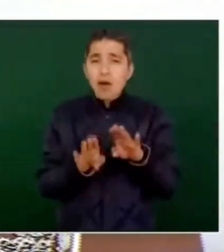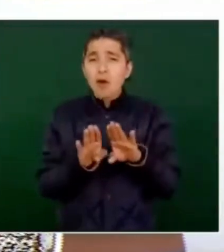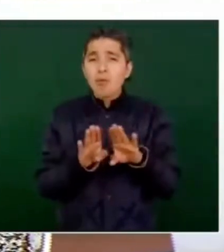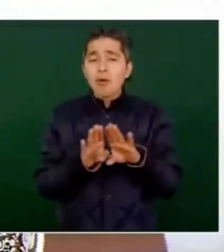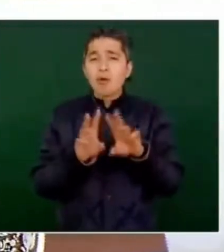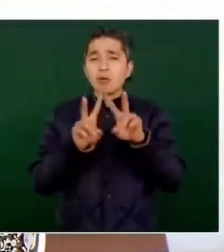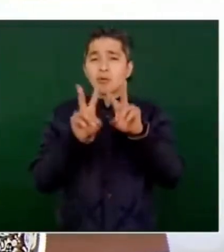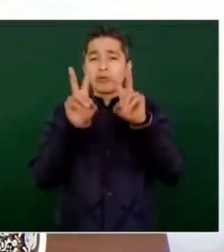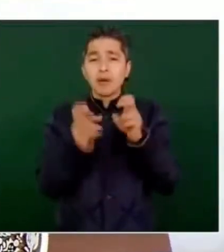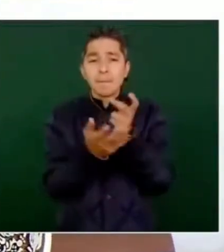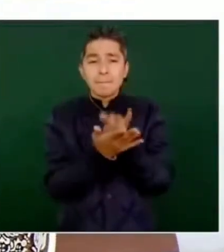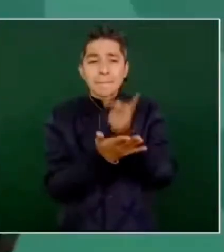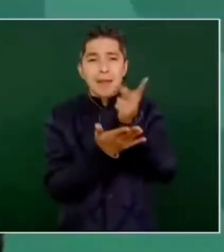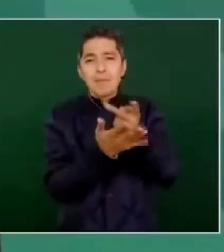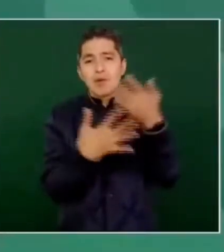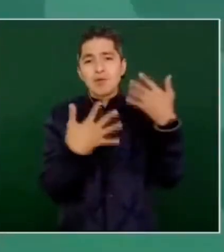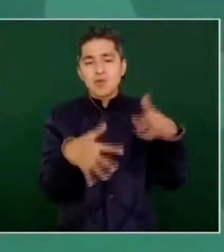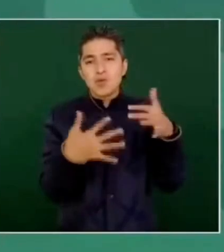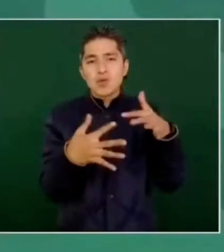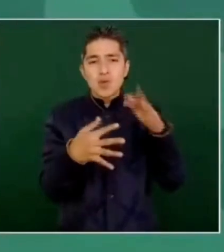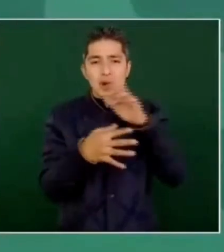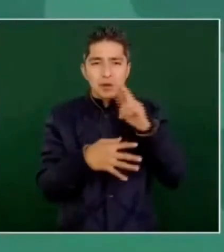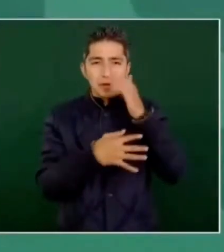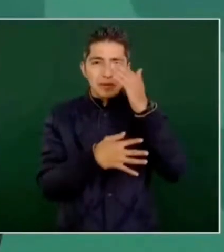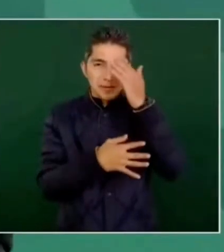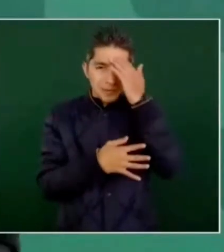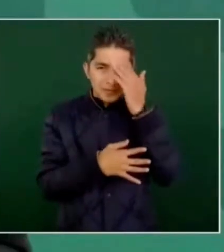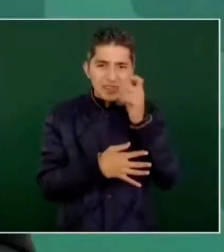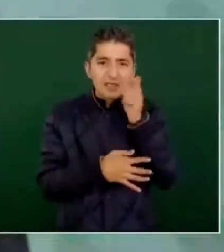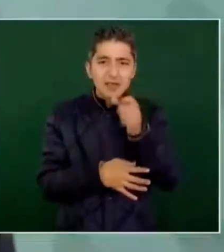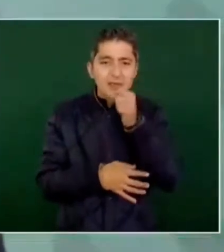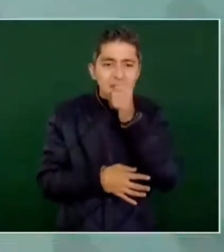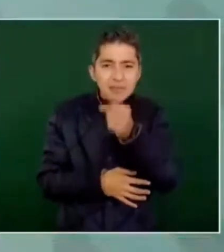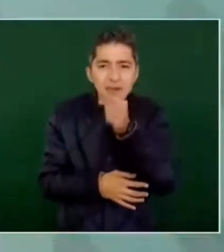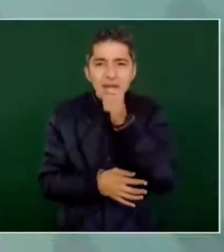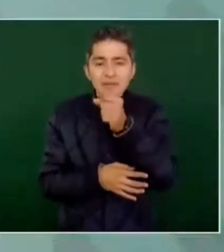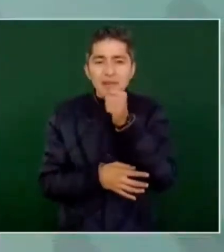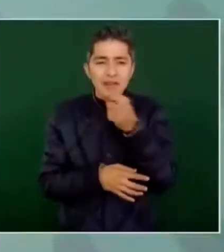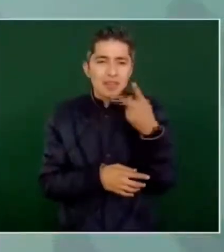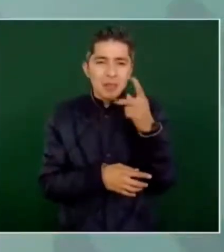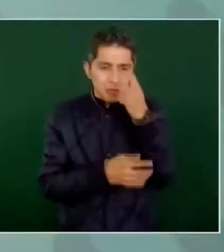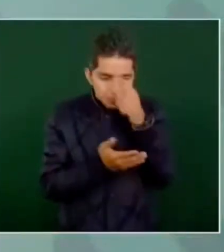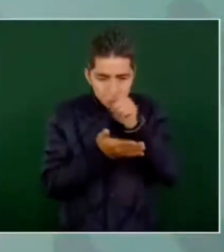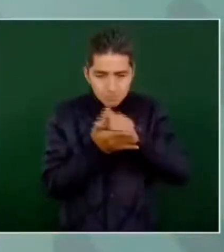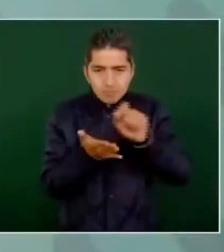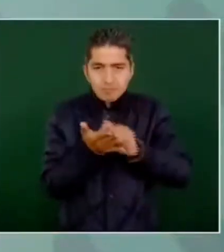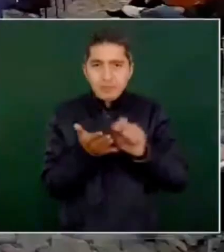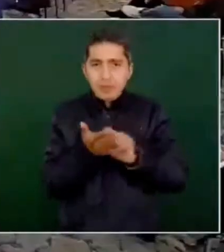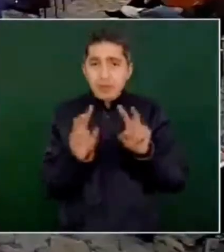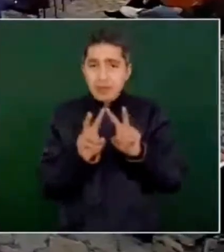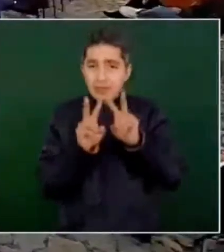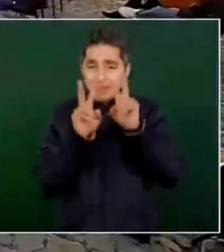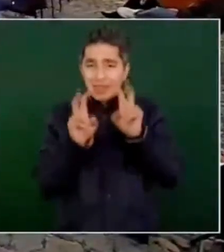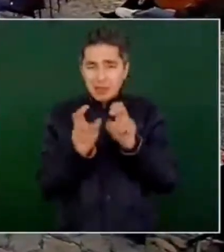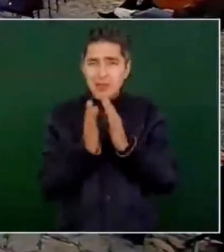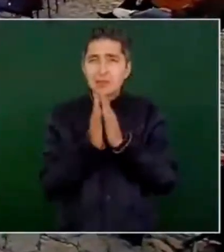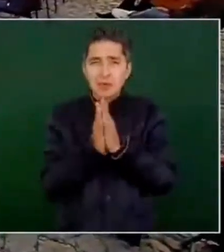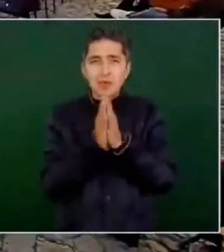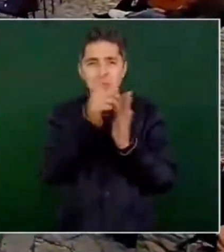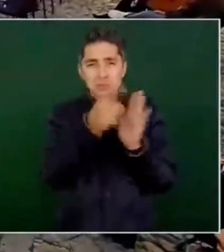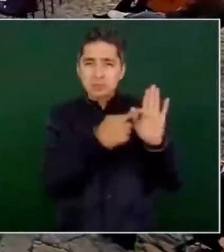este Premio Nobel de Periodismo su artículo? ¿No pones el título del